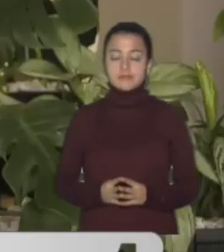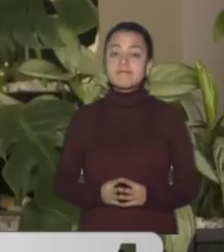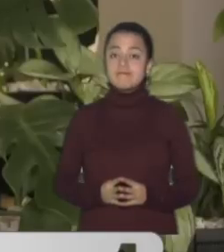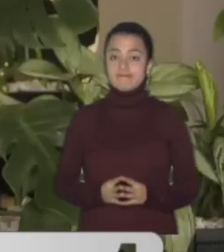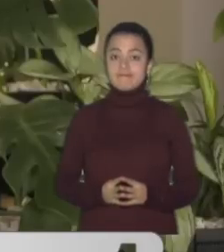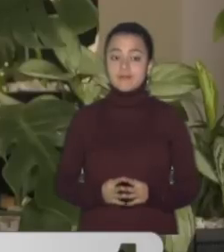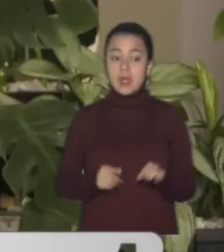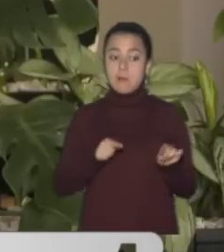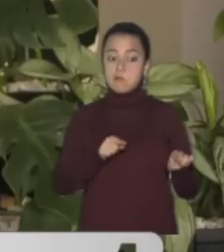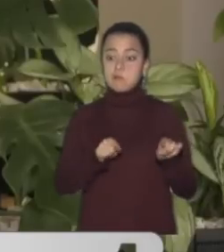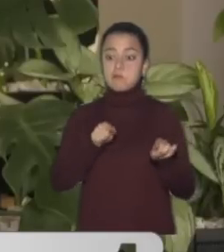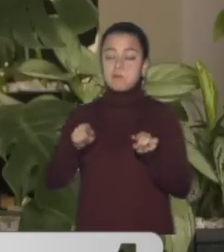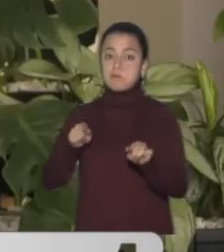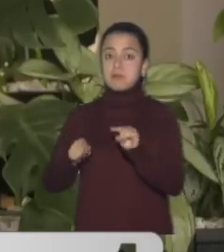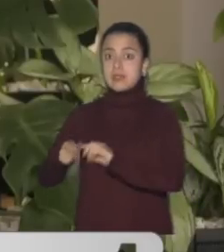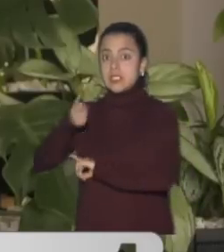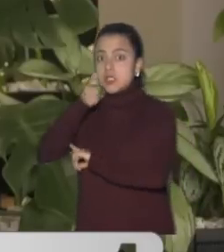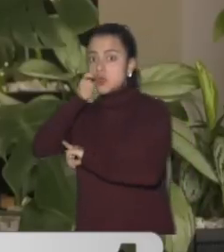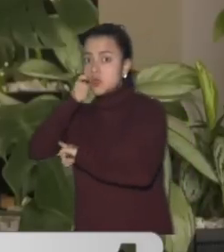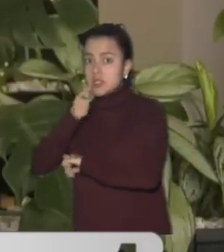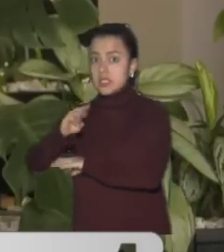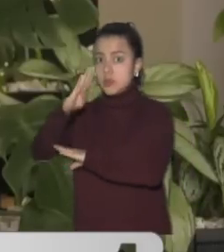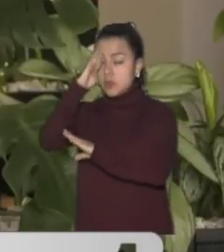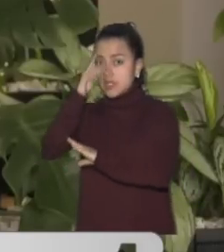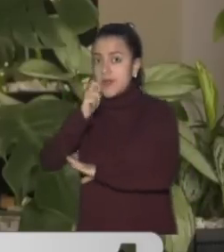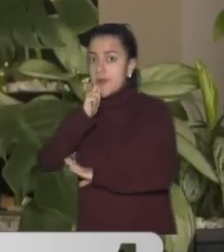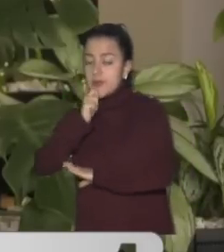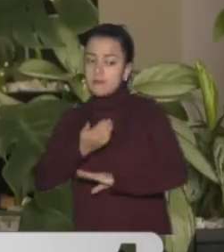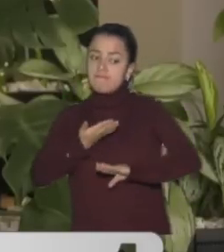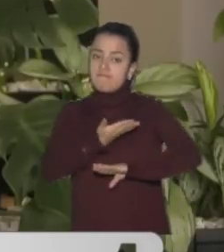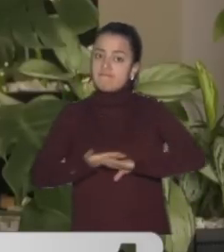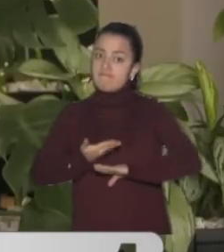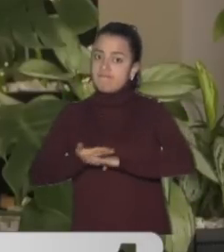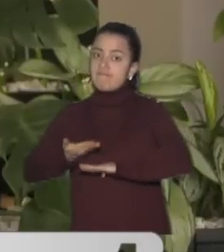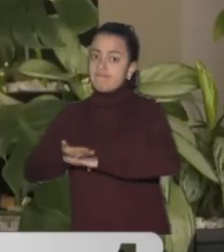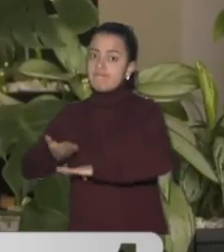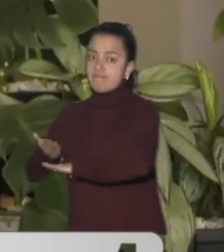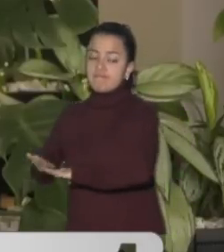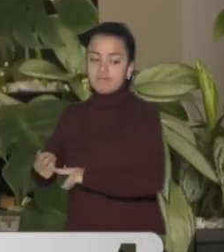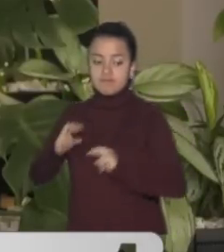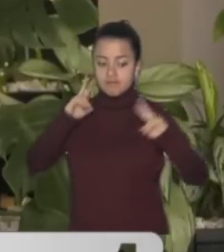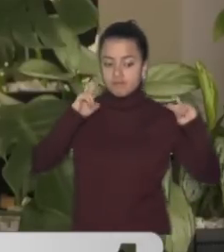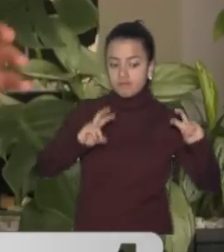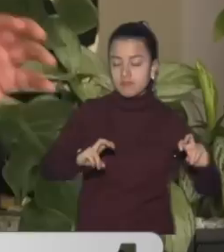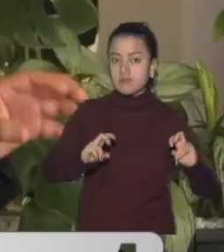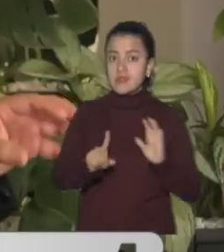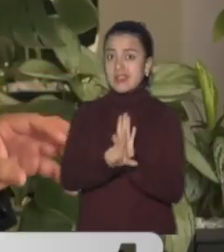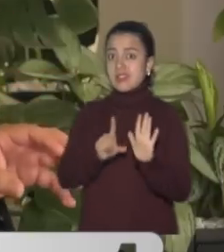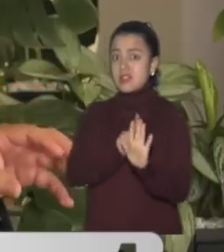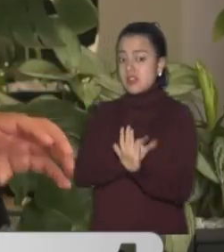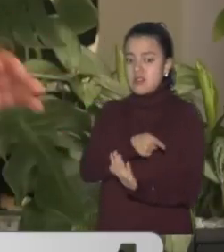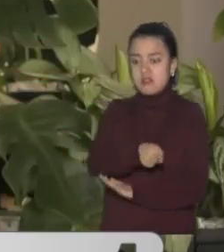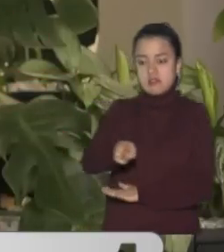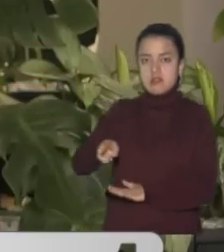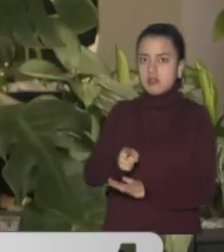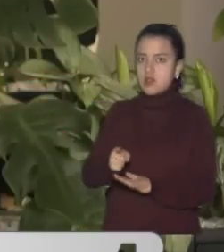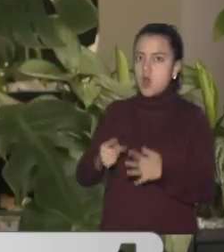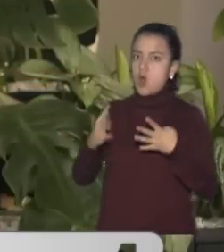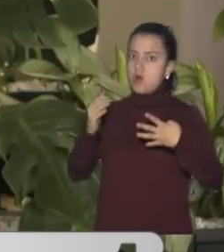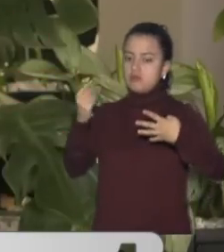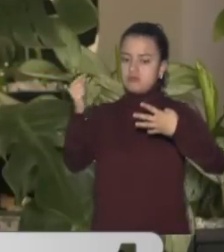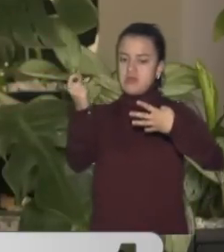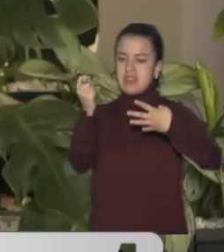Cada vez serán más exigentes las autoridades de tránsito por estas personas que están incumpliendo con la norma, tanto los ciudadanos como